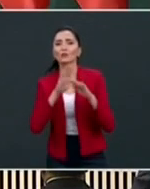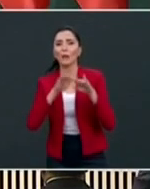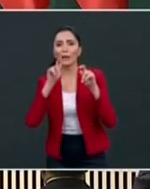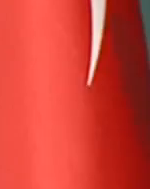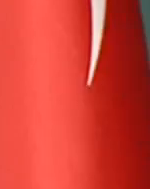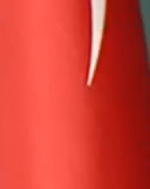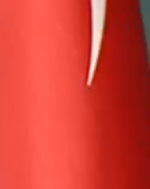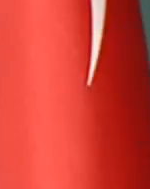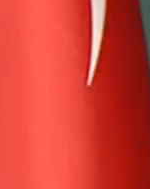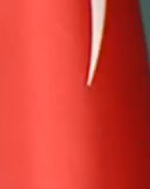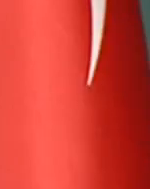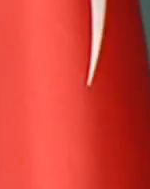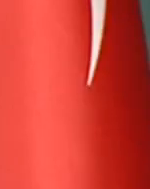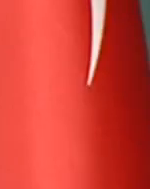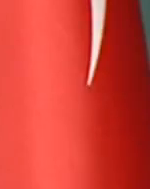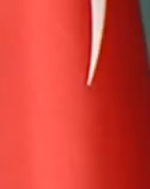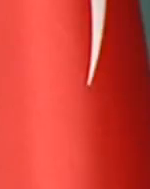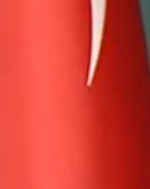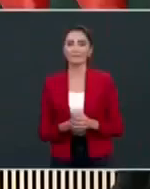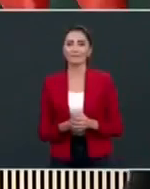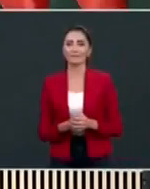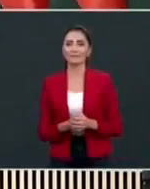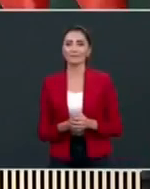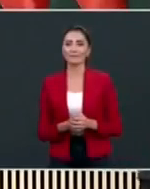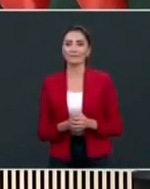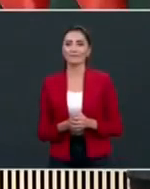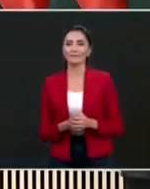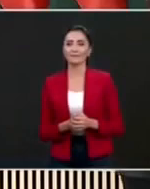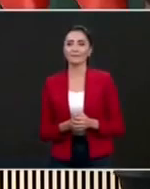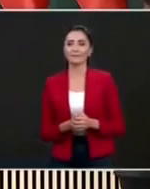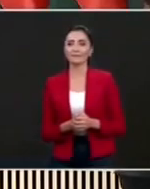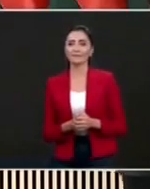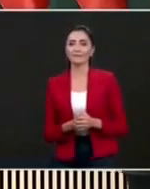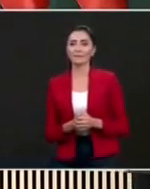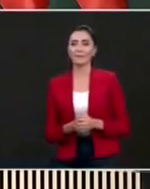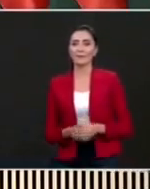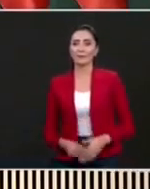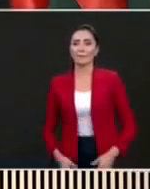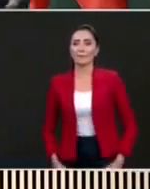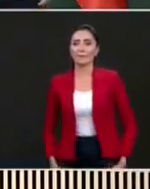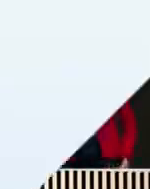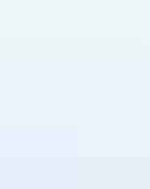Mediterráneo Oriental. La rivalidad ocurre por los derechos de exploración de petróleo y gas.